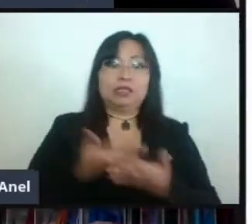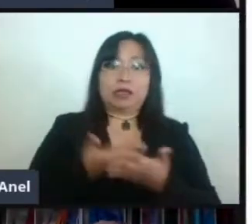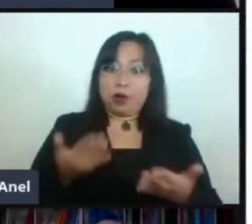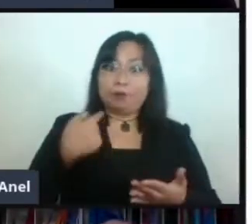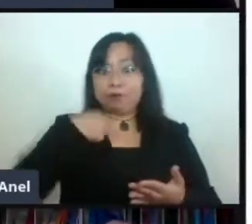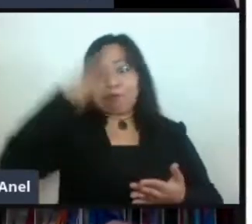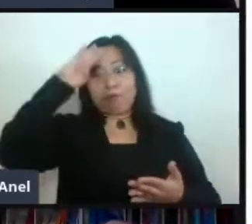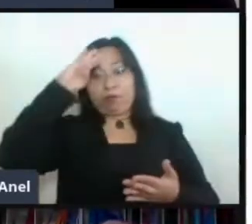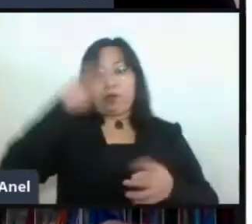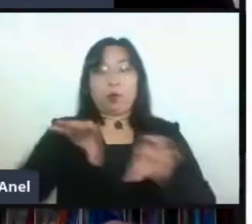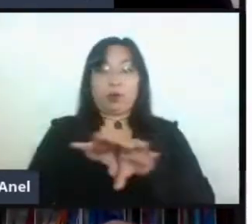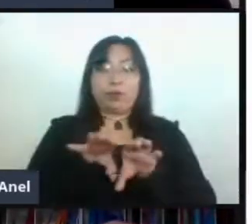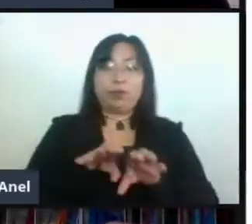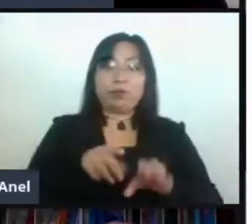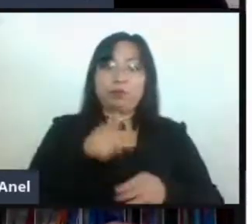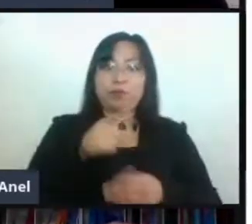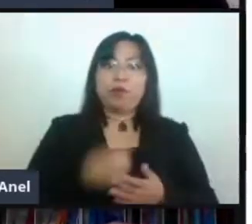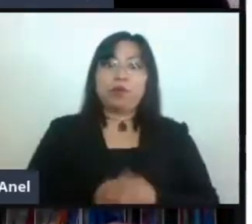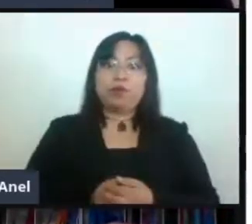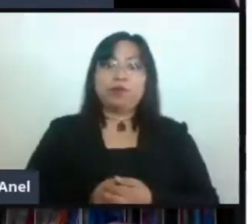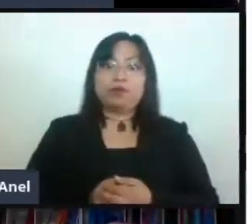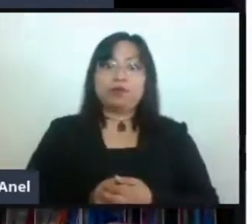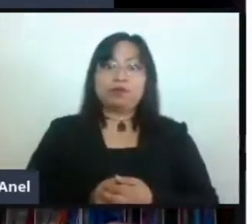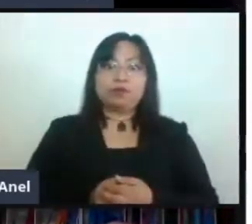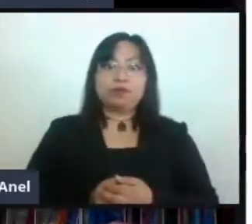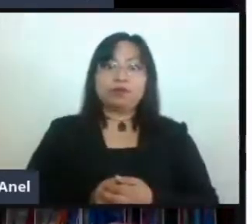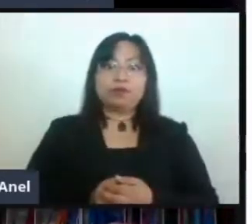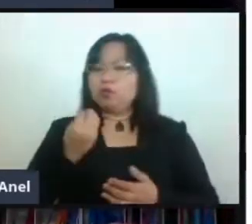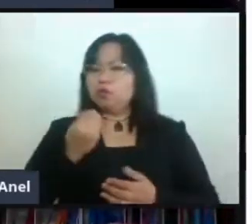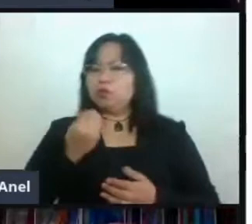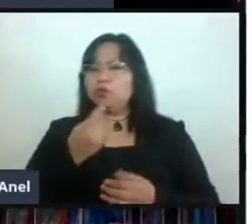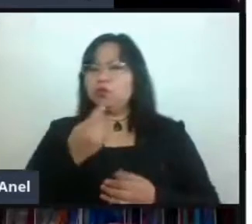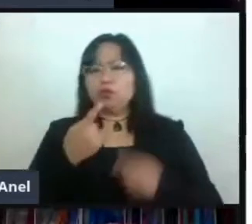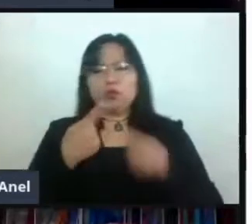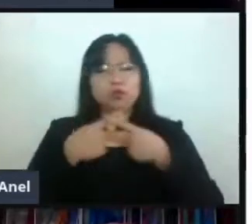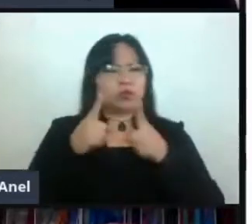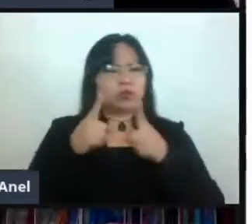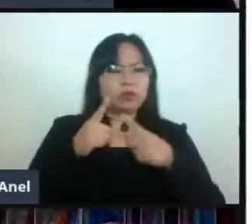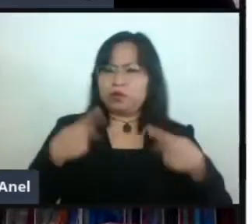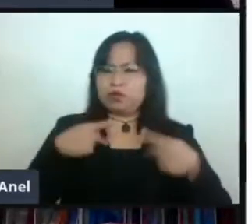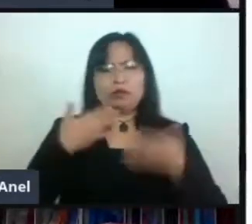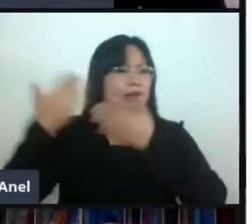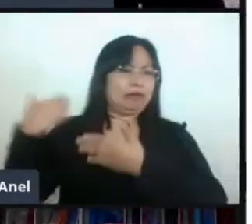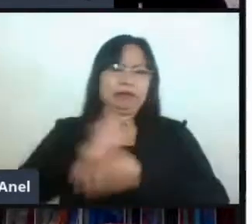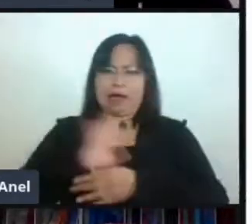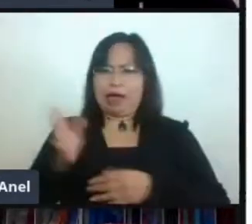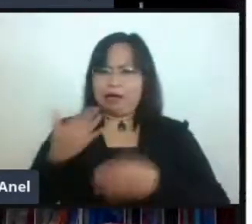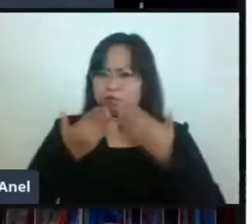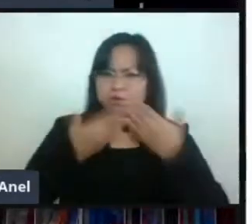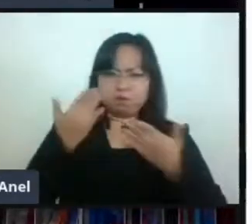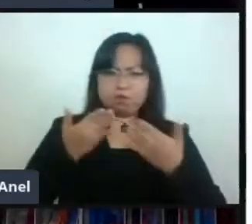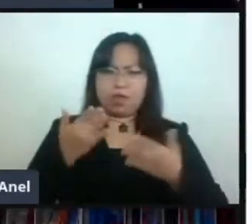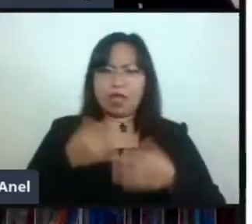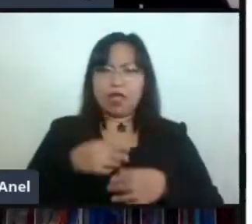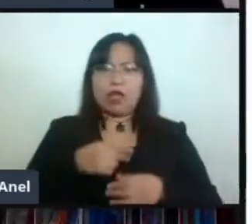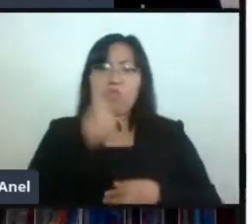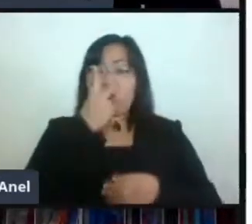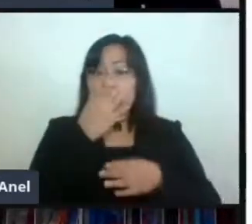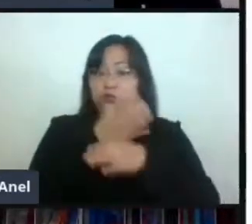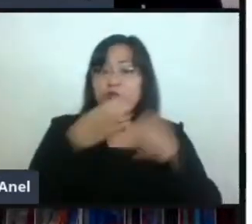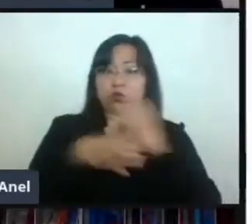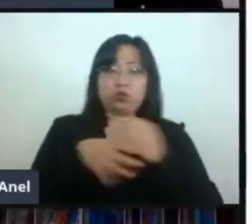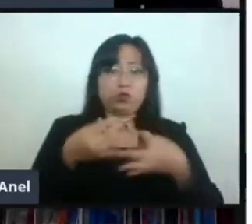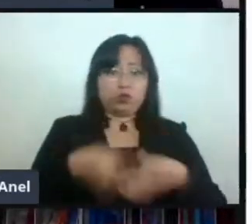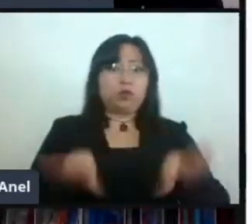considero, con muchos autores que están en la literatura, que el aspecto más importante de la evaluación y la estrategia